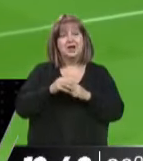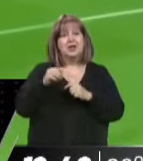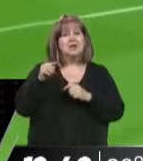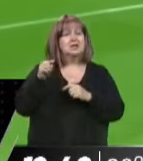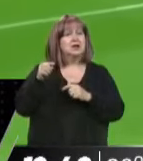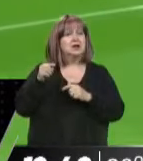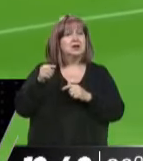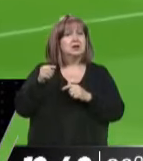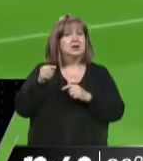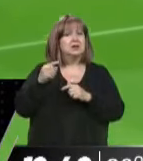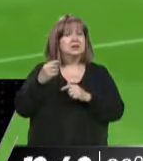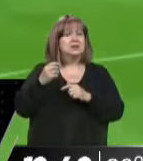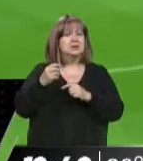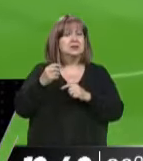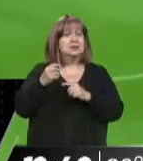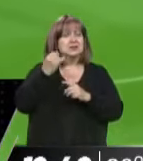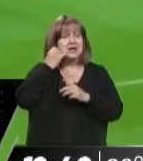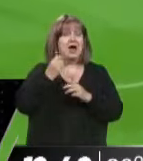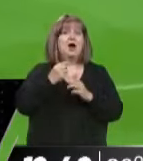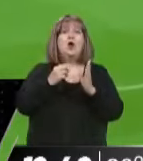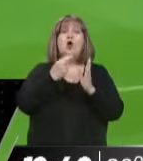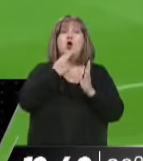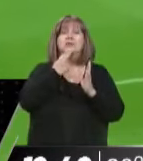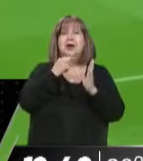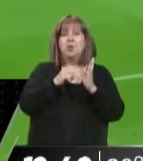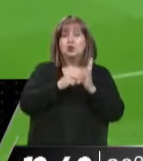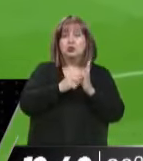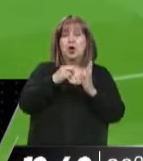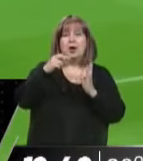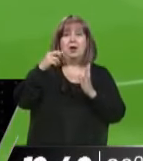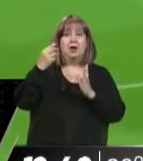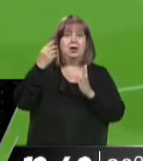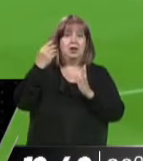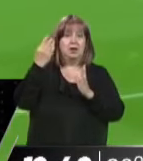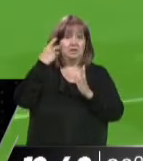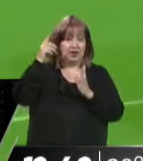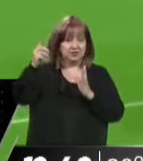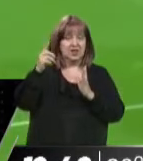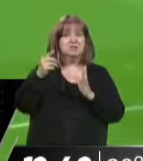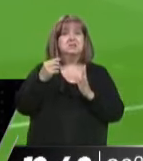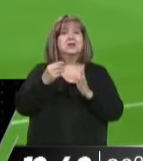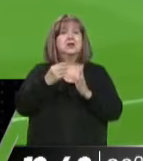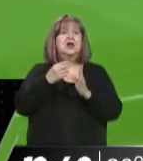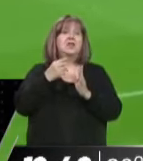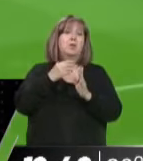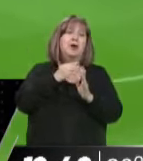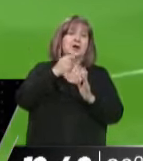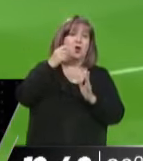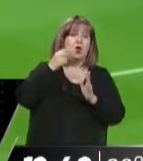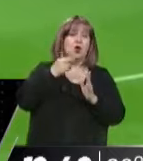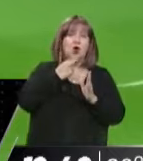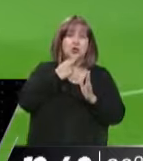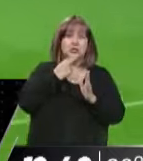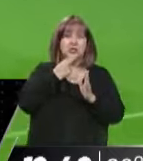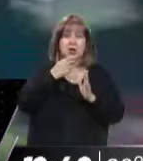lo que se va a definir es el primer puesto, nada más, ¿no? Porque tienen 11 puntos el PSG, 11 el Benfica. Y con 3 unidades aparecen el Maccabi y la Juventus.